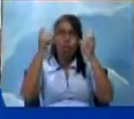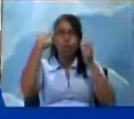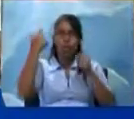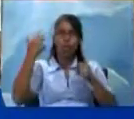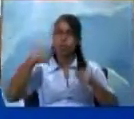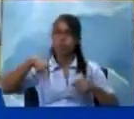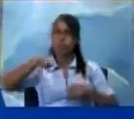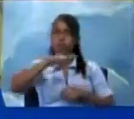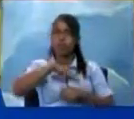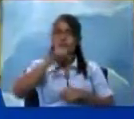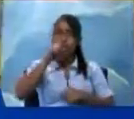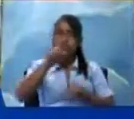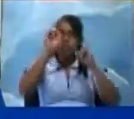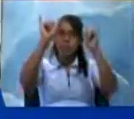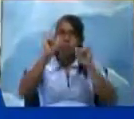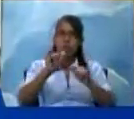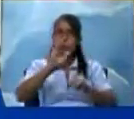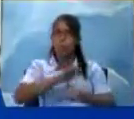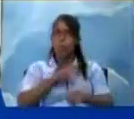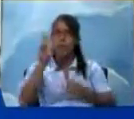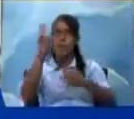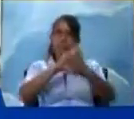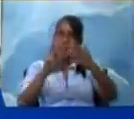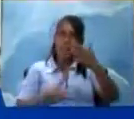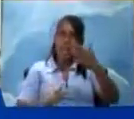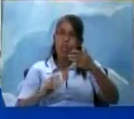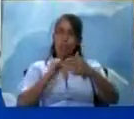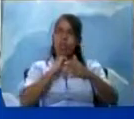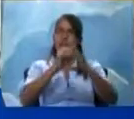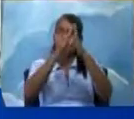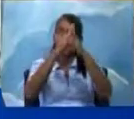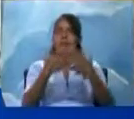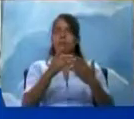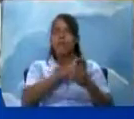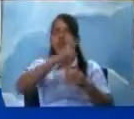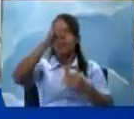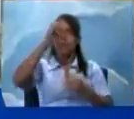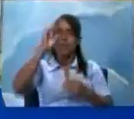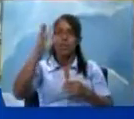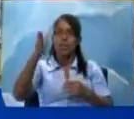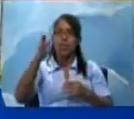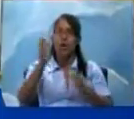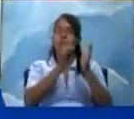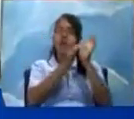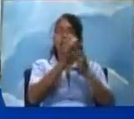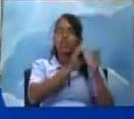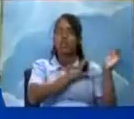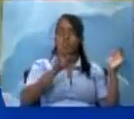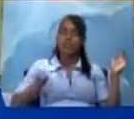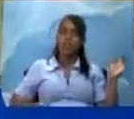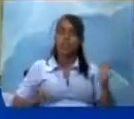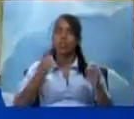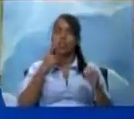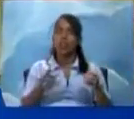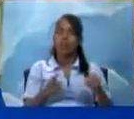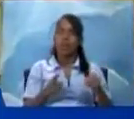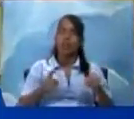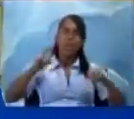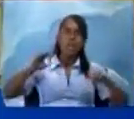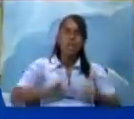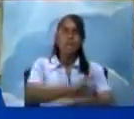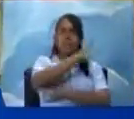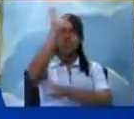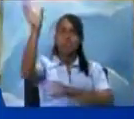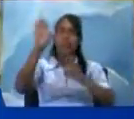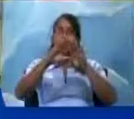por nosotros. Usted mismo puede leerlo, es la palabra de Dios. Jesucristo dijo, el cielo